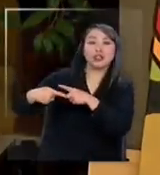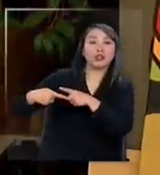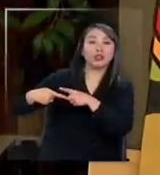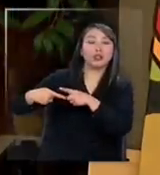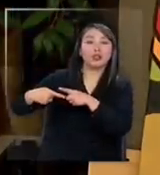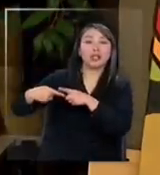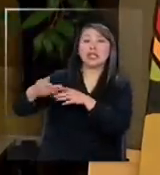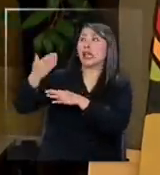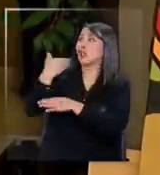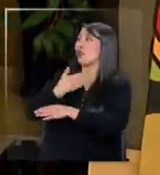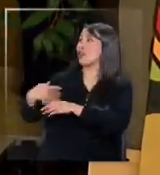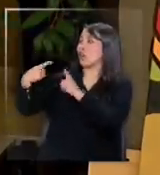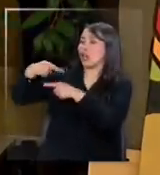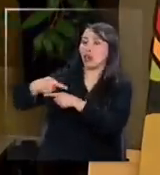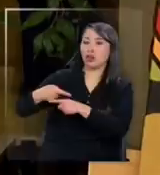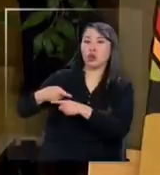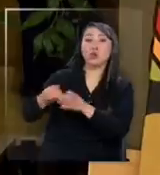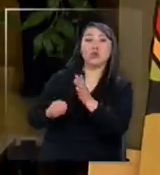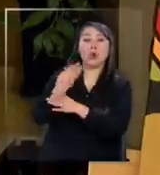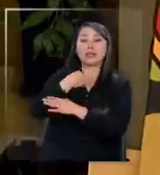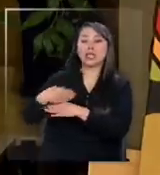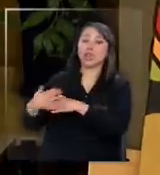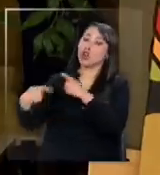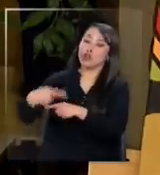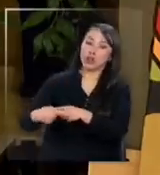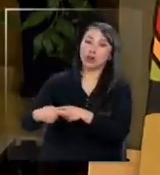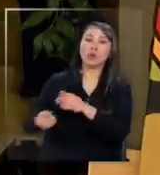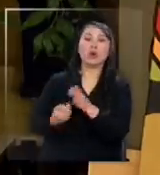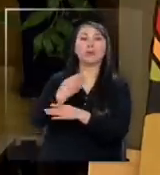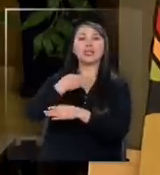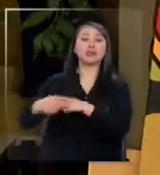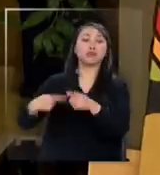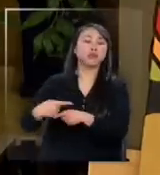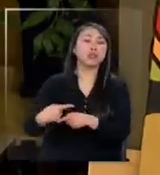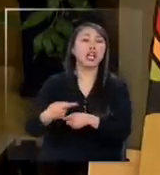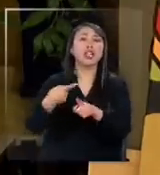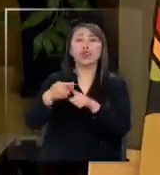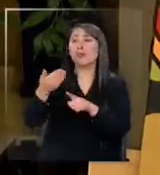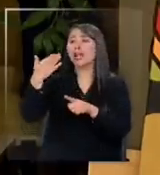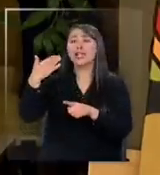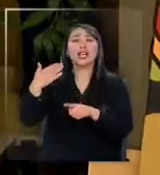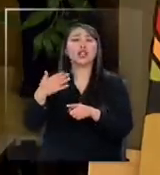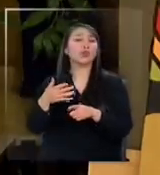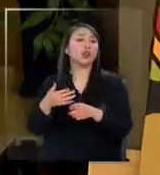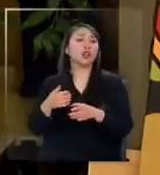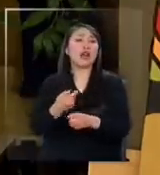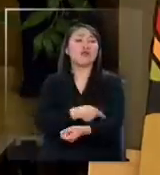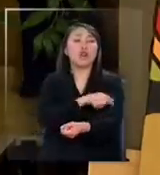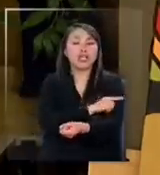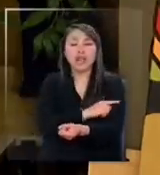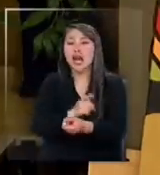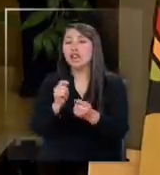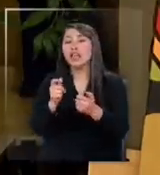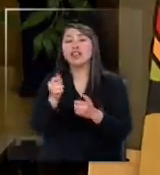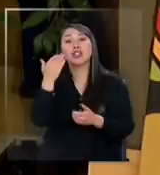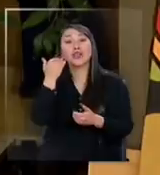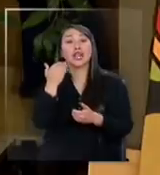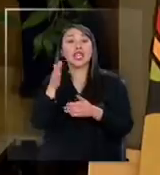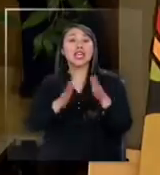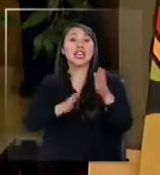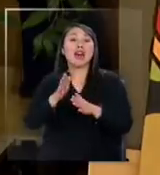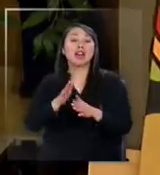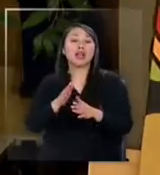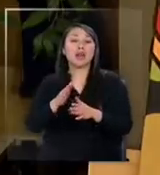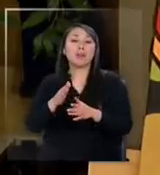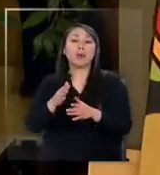misma signo político que no tuvieron la fuerza, la capacidad y muchas veces más bien contribuyeron a